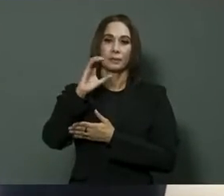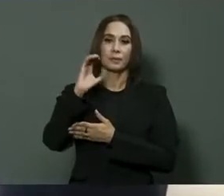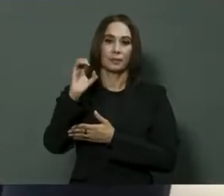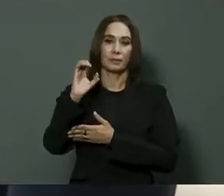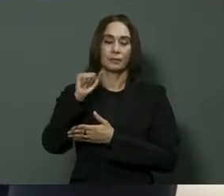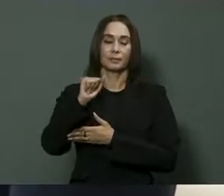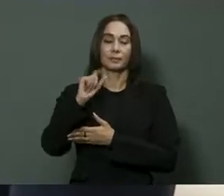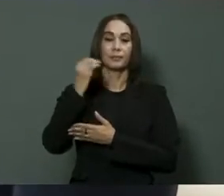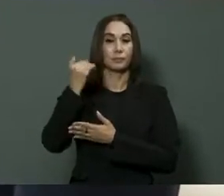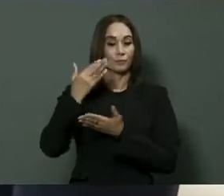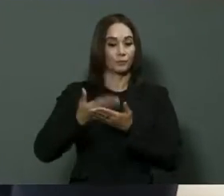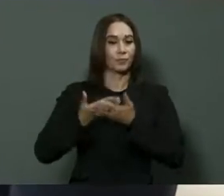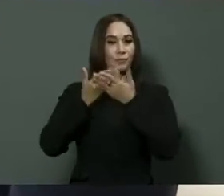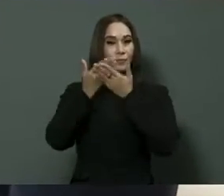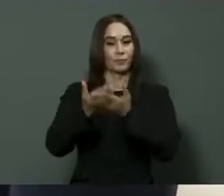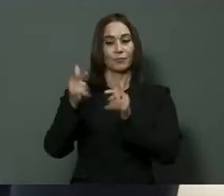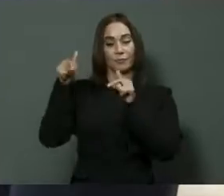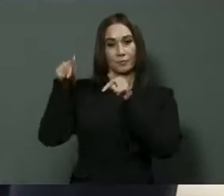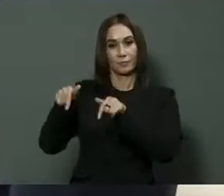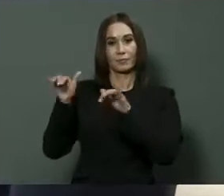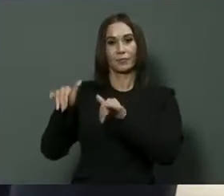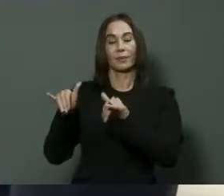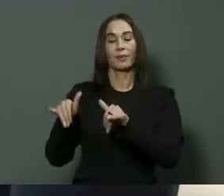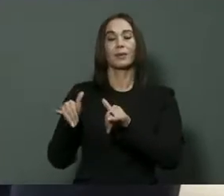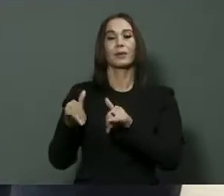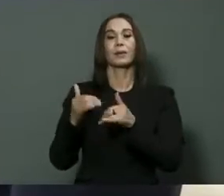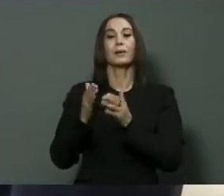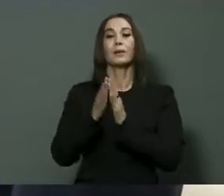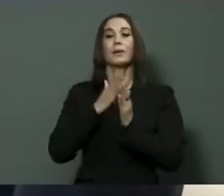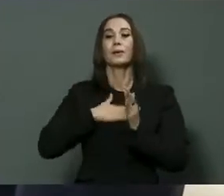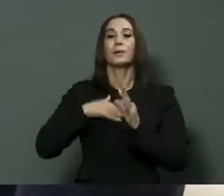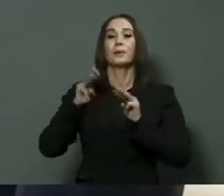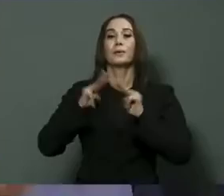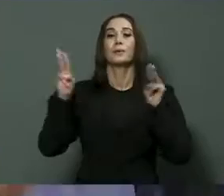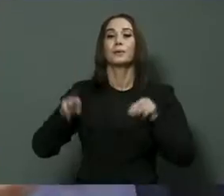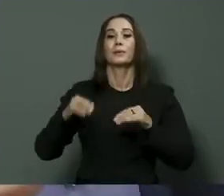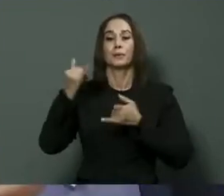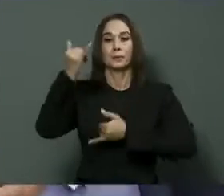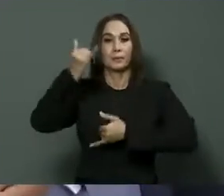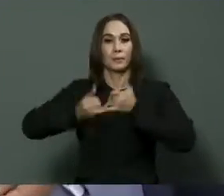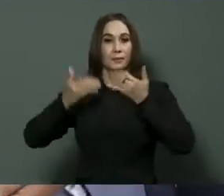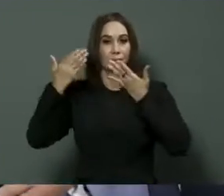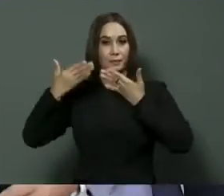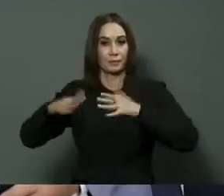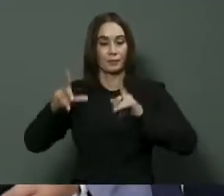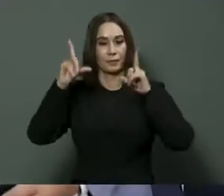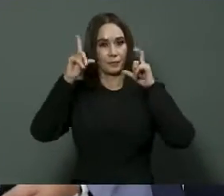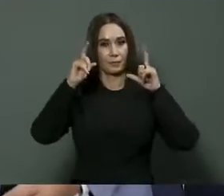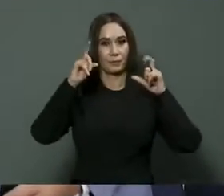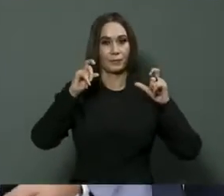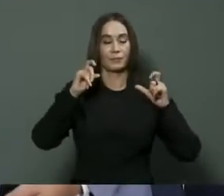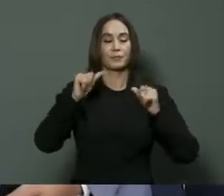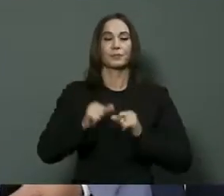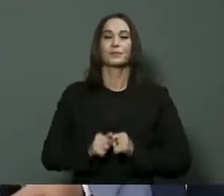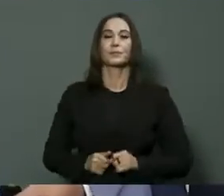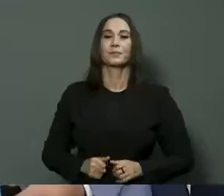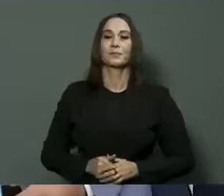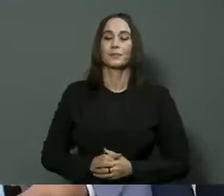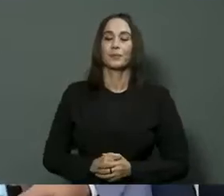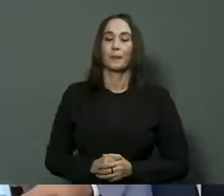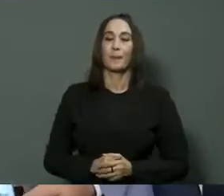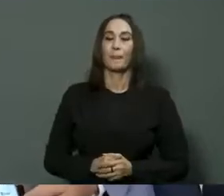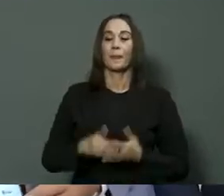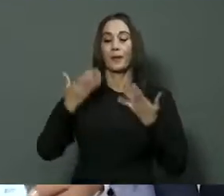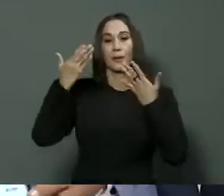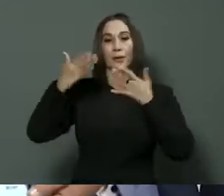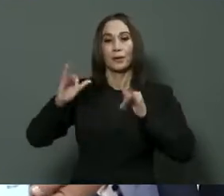tienen una entrega, por eso se quedan ahí, por favor, señor ministro, cuando hayan concluido esta foto para la historia. Y cuando